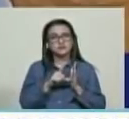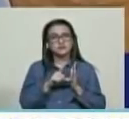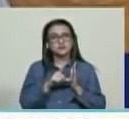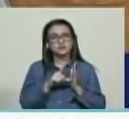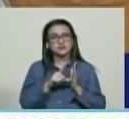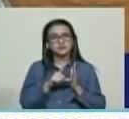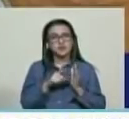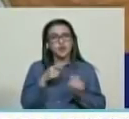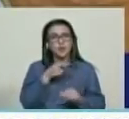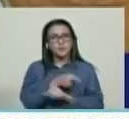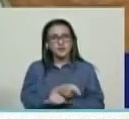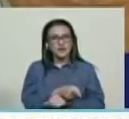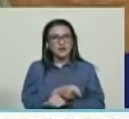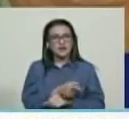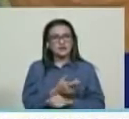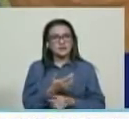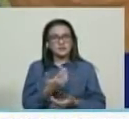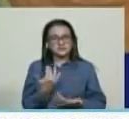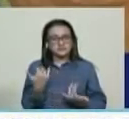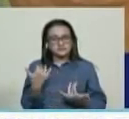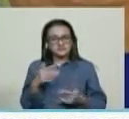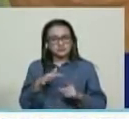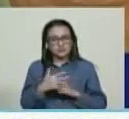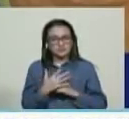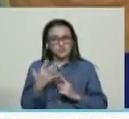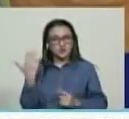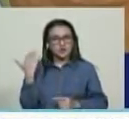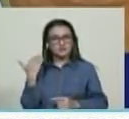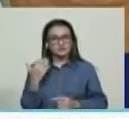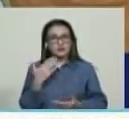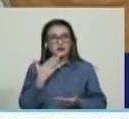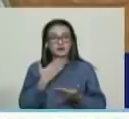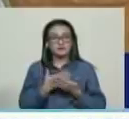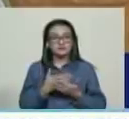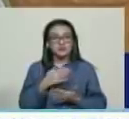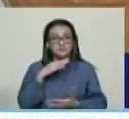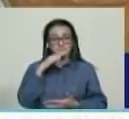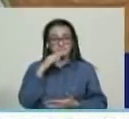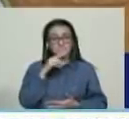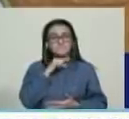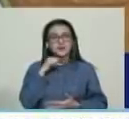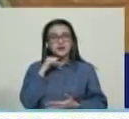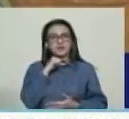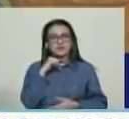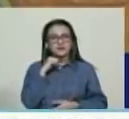Iznardi, obligado por las circunstancias de la época, gracias al padre Padrón.